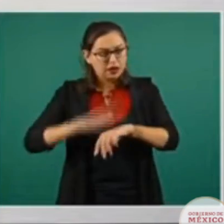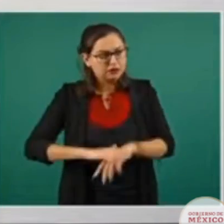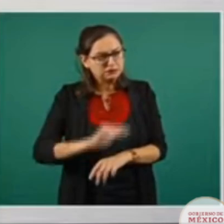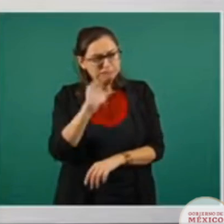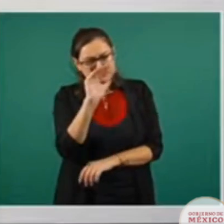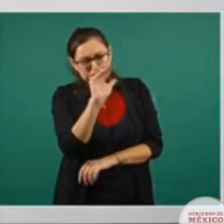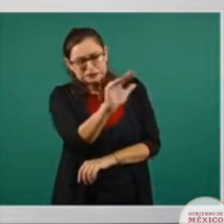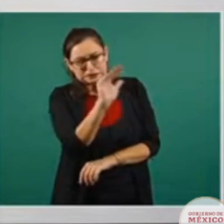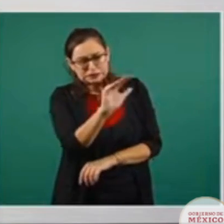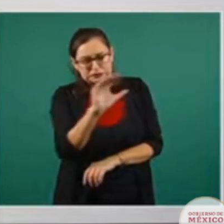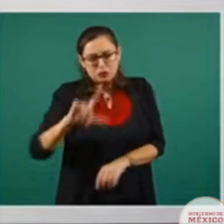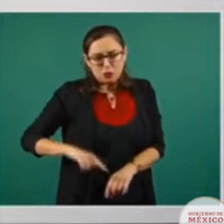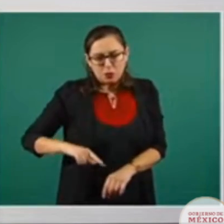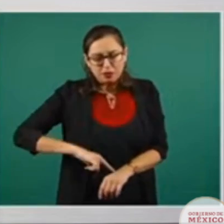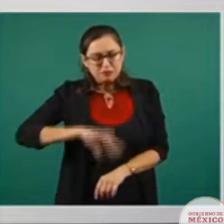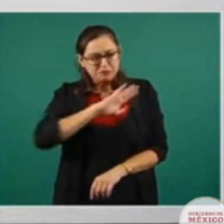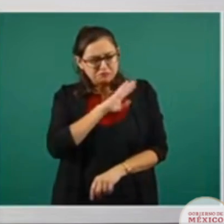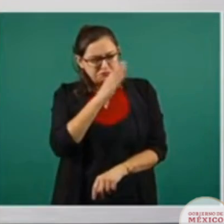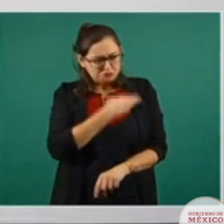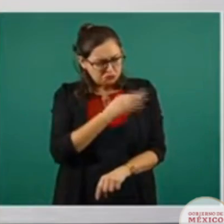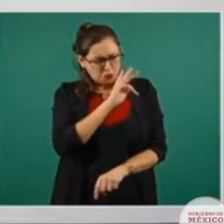para ver hacia el futuro,